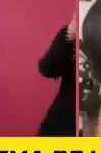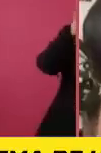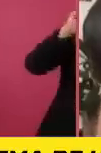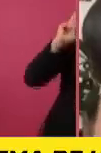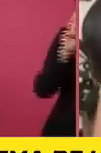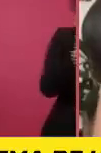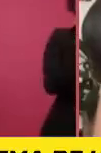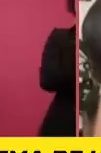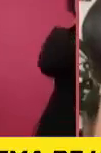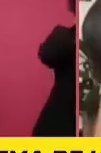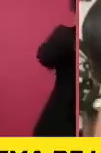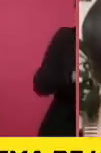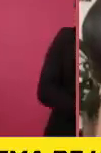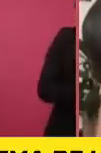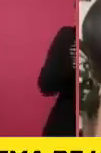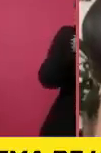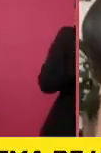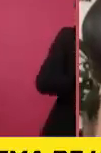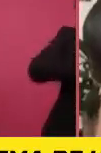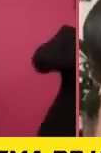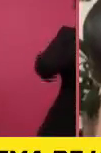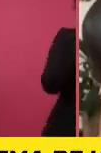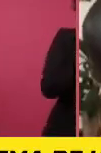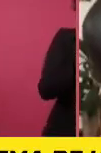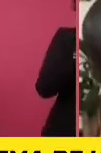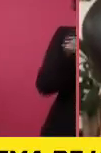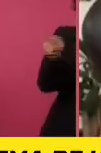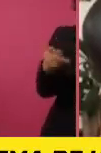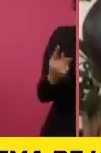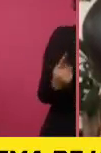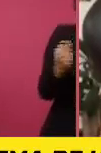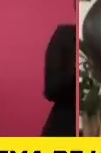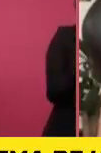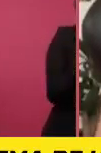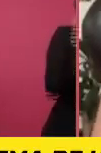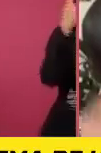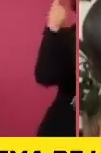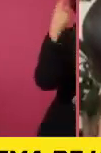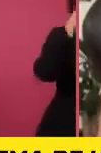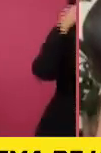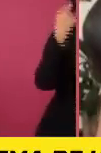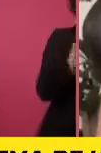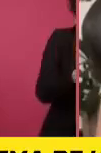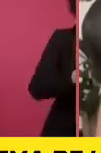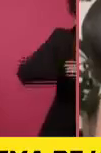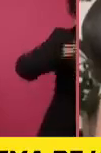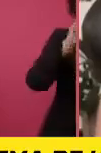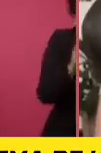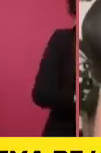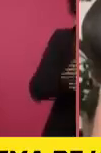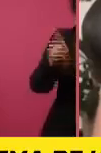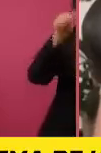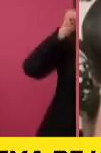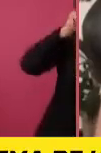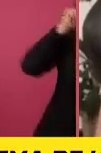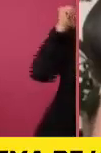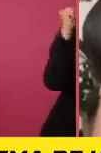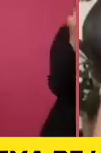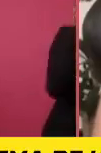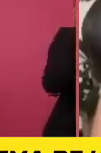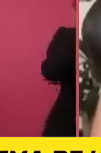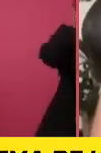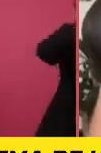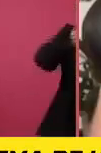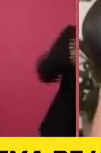labor que tenemos que hacer acá es de desmentir un punto por punto, tal como lo dices tú, porque efectivamente son temas diferentes. Como bien